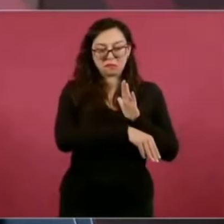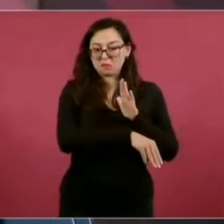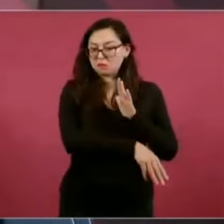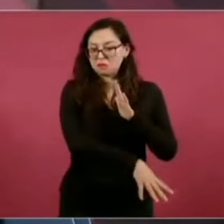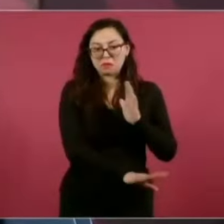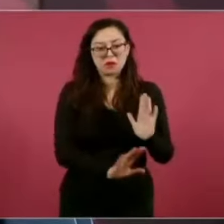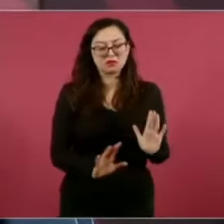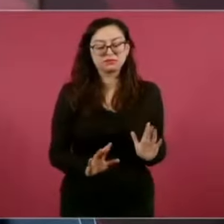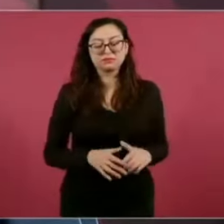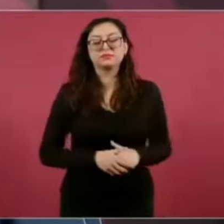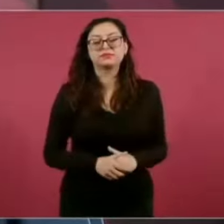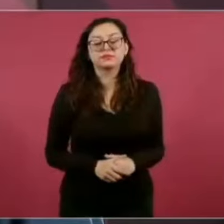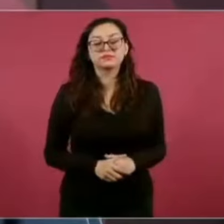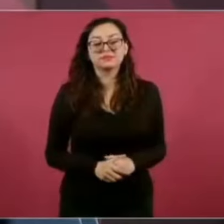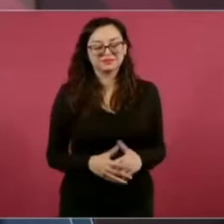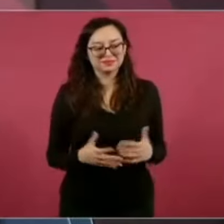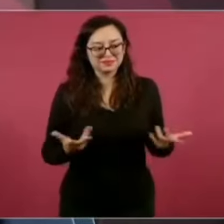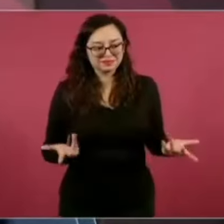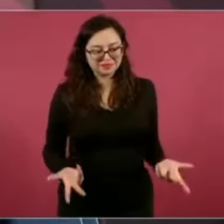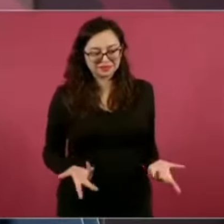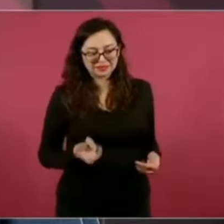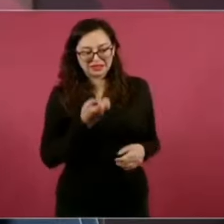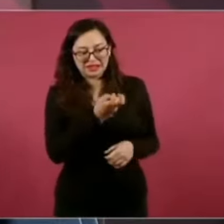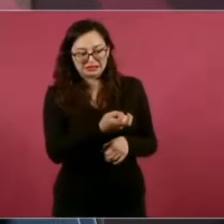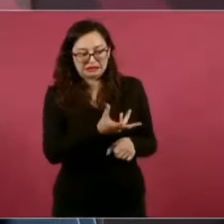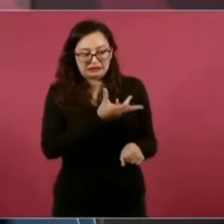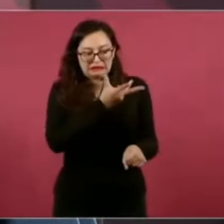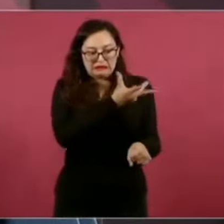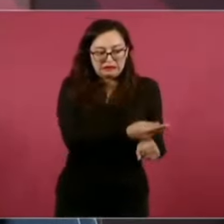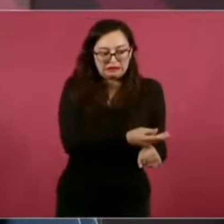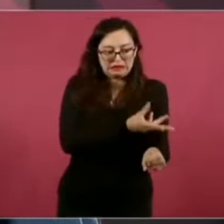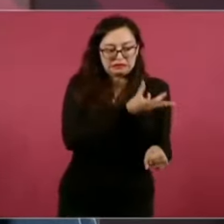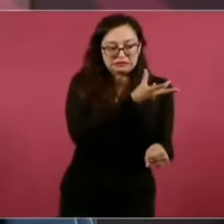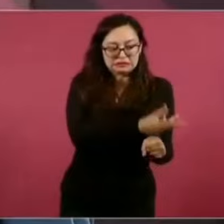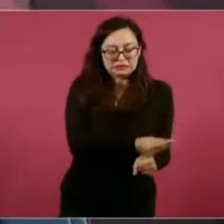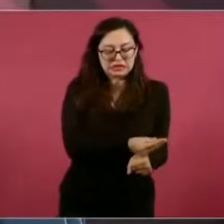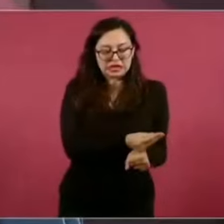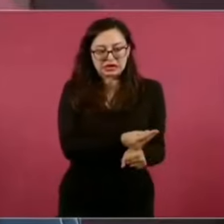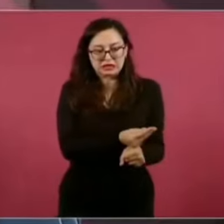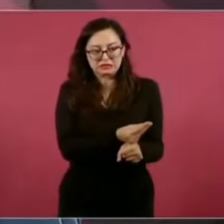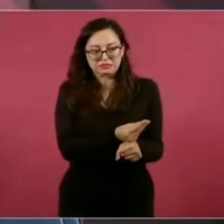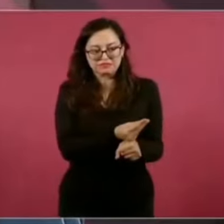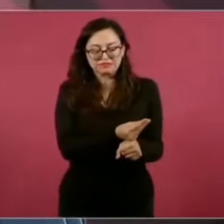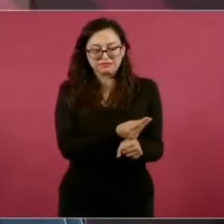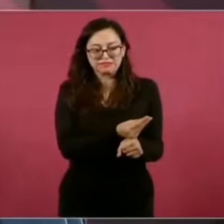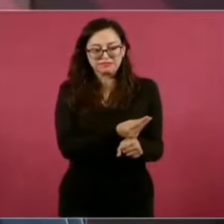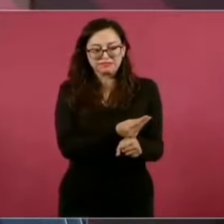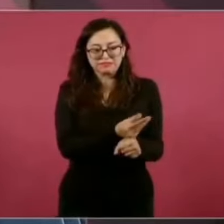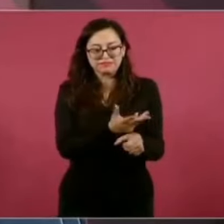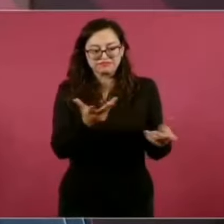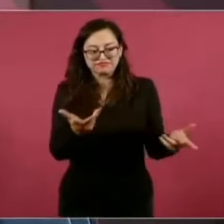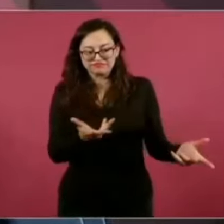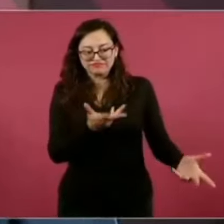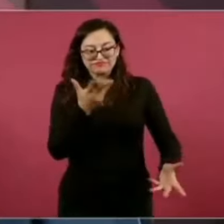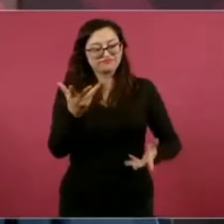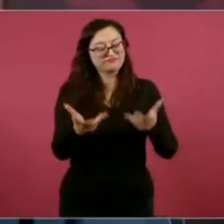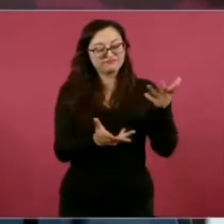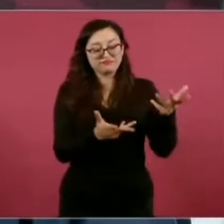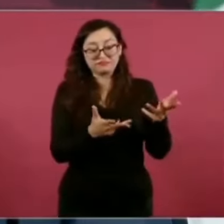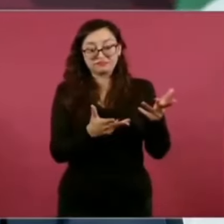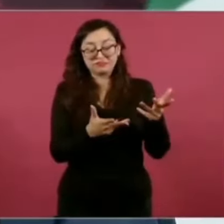Y para enfrentar ese mal no había